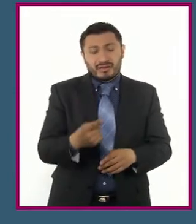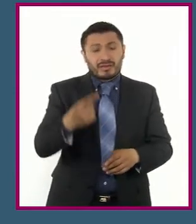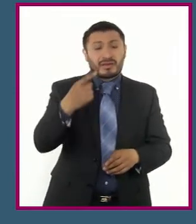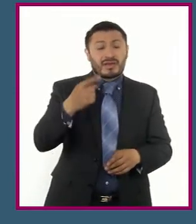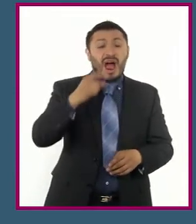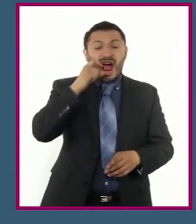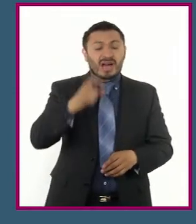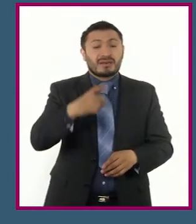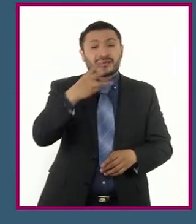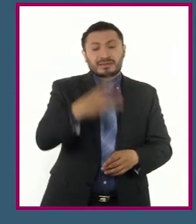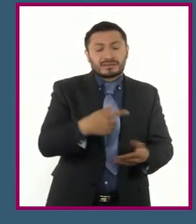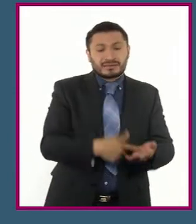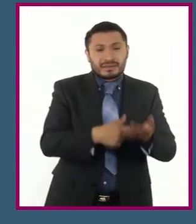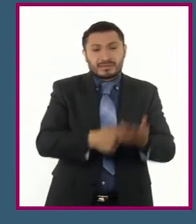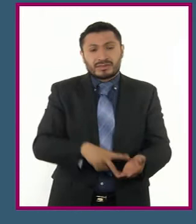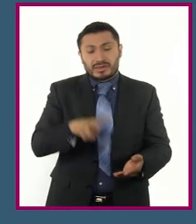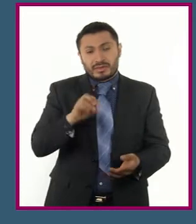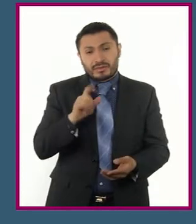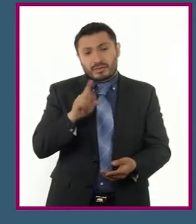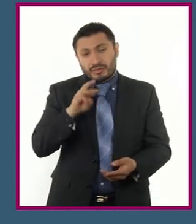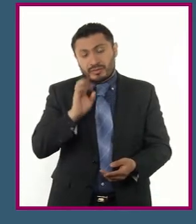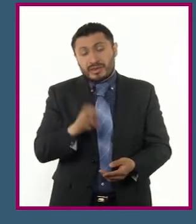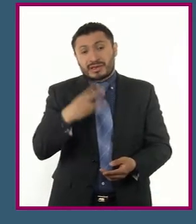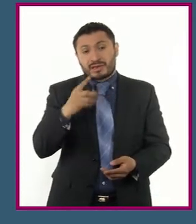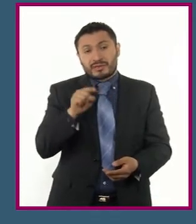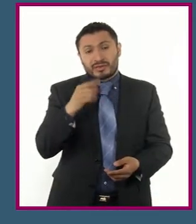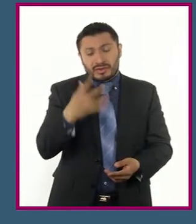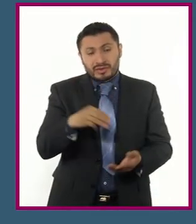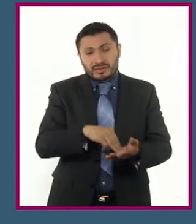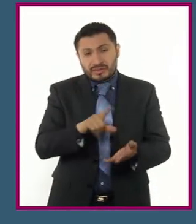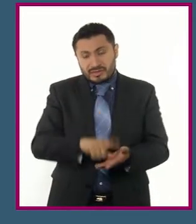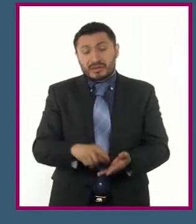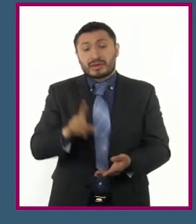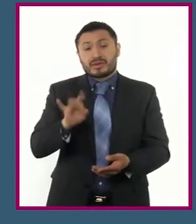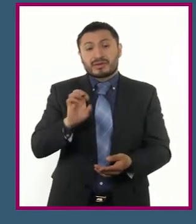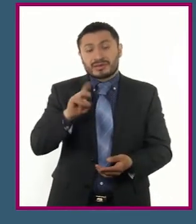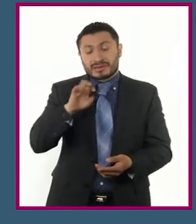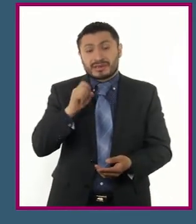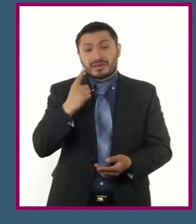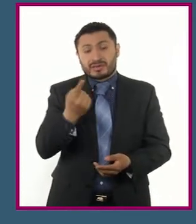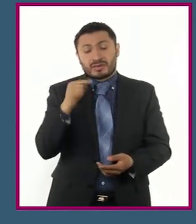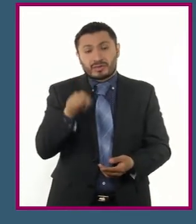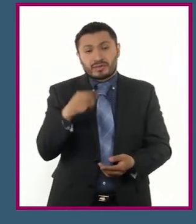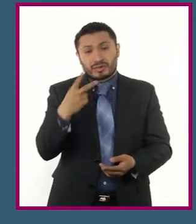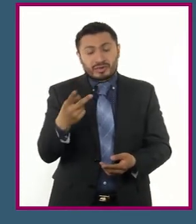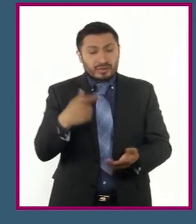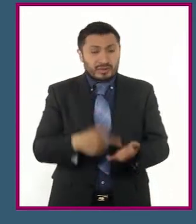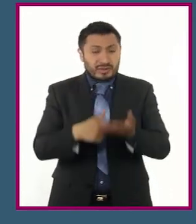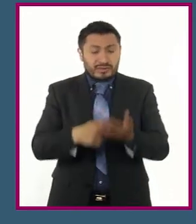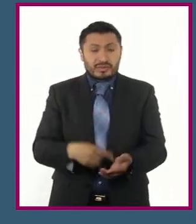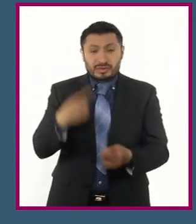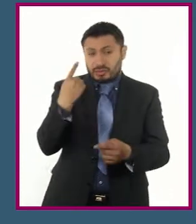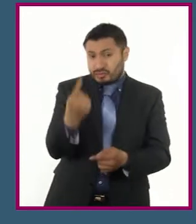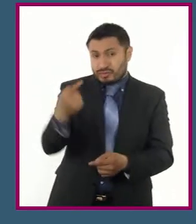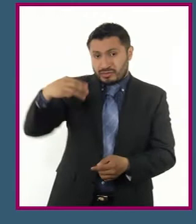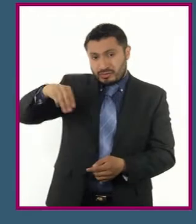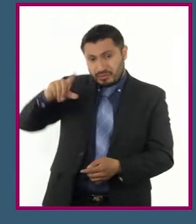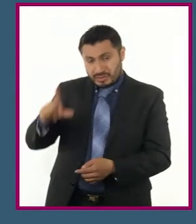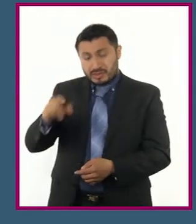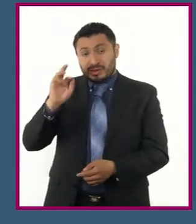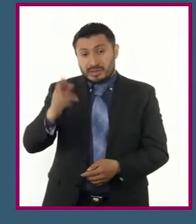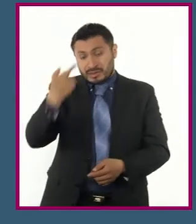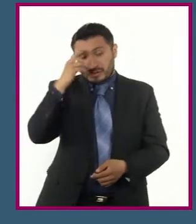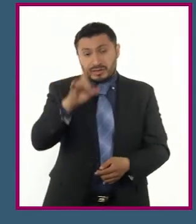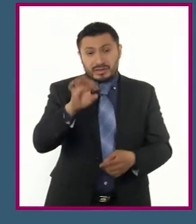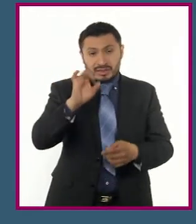de 2.5 mililitros, además de una densidad de 1.2 gramos por mililitro. Recuerden que la densidad es una